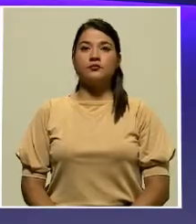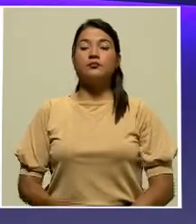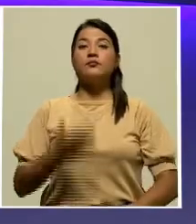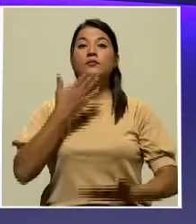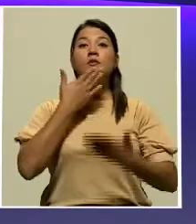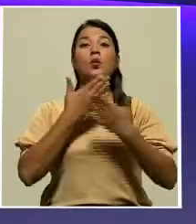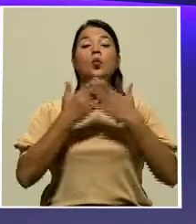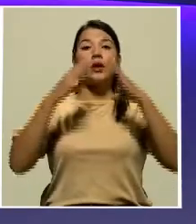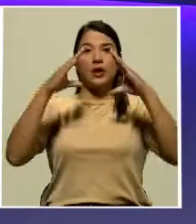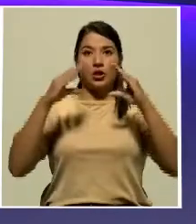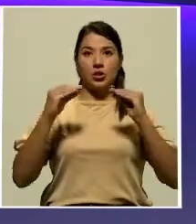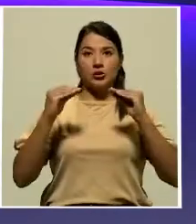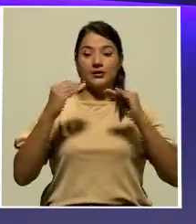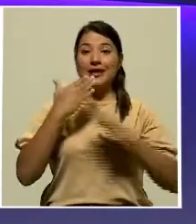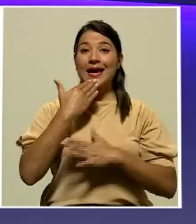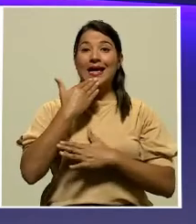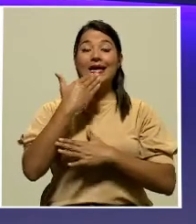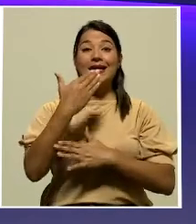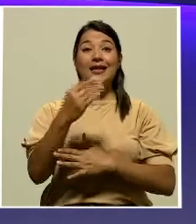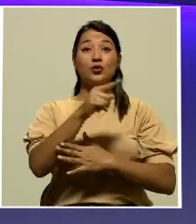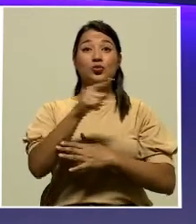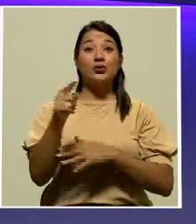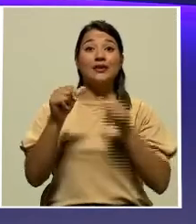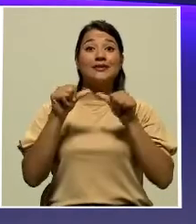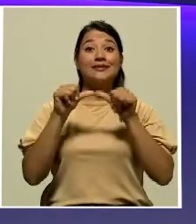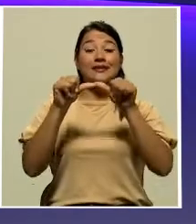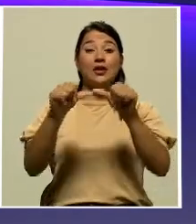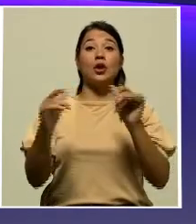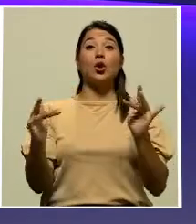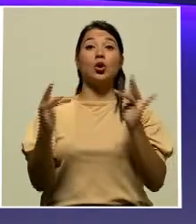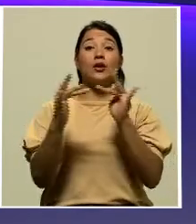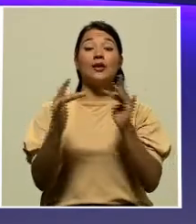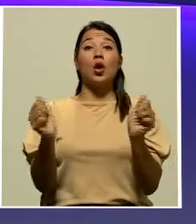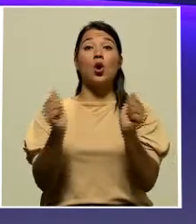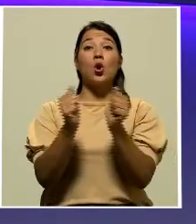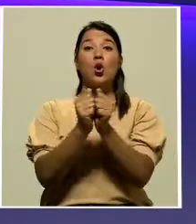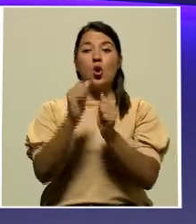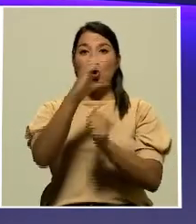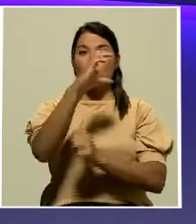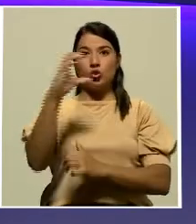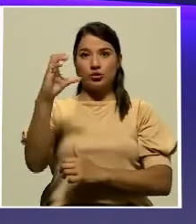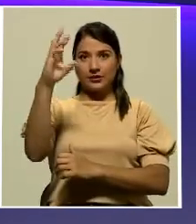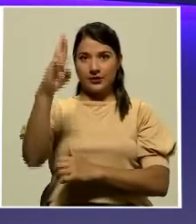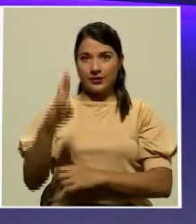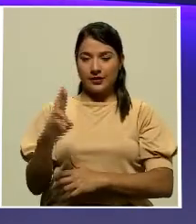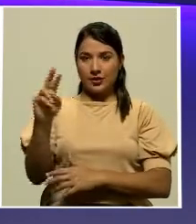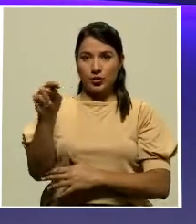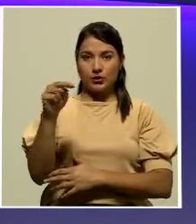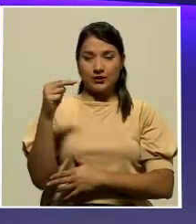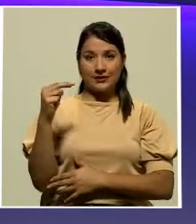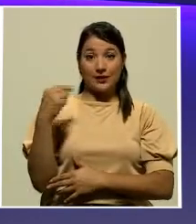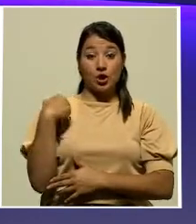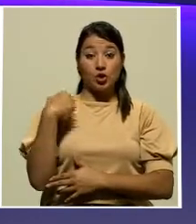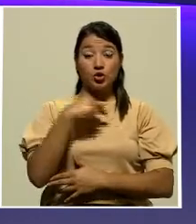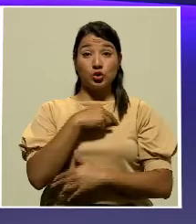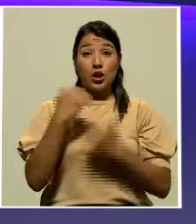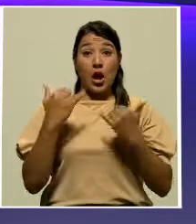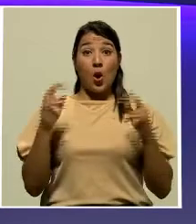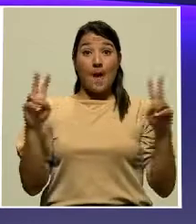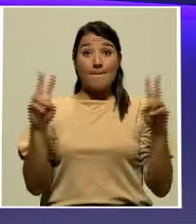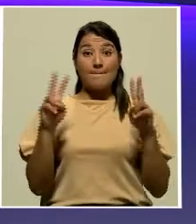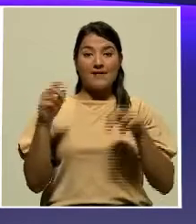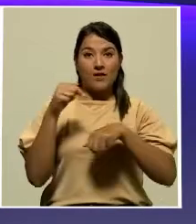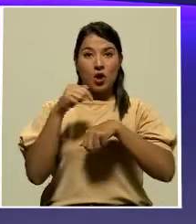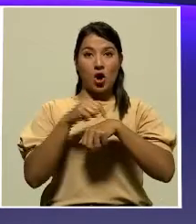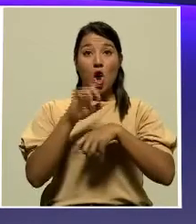Buenas noches, gracias por continuar conectados a la señal de Costa Rica Noticias. Estamos en vivo a las